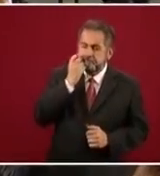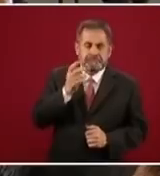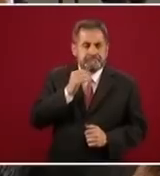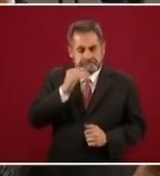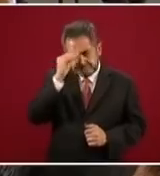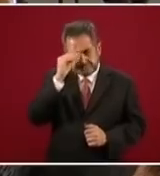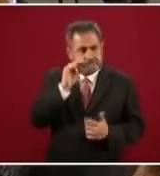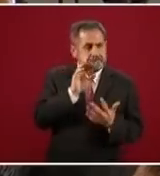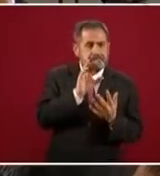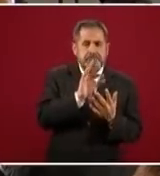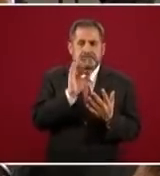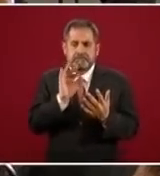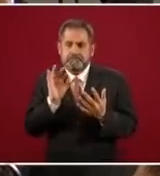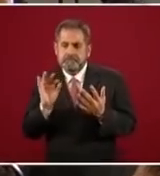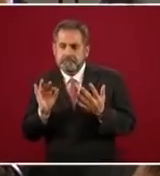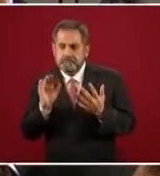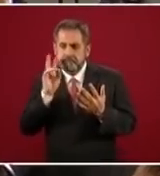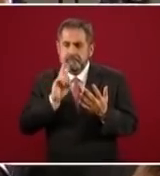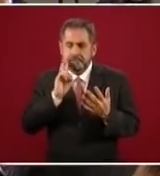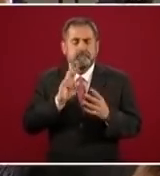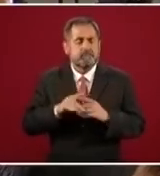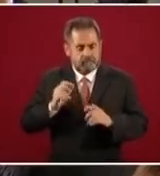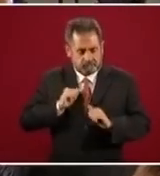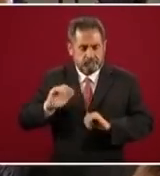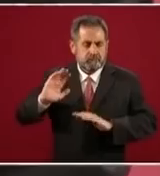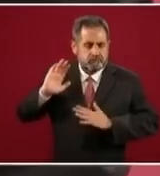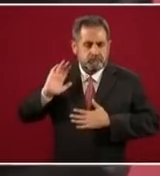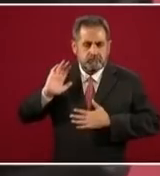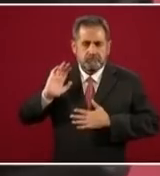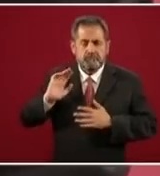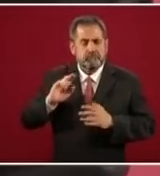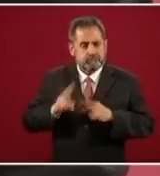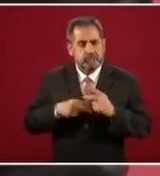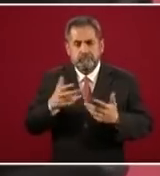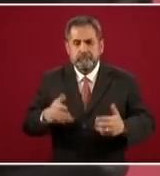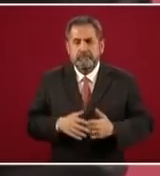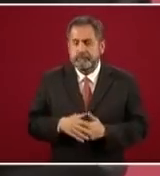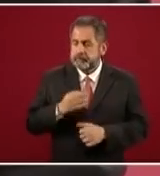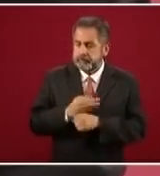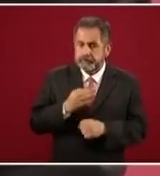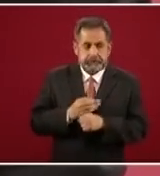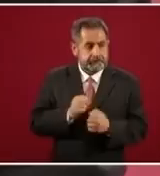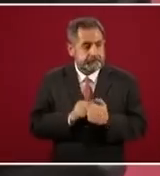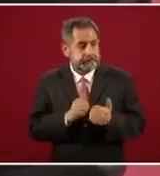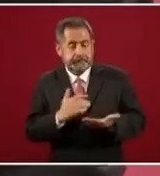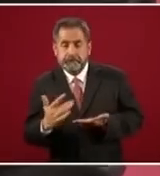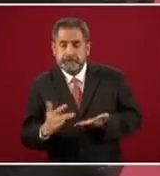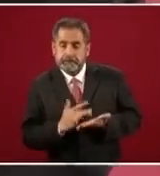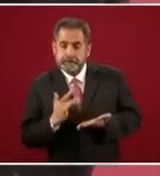buscar opciones alternativas. Es un compromiso. Estamos contando con el apoyo